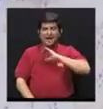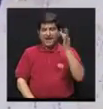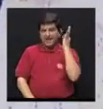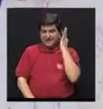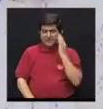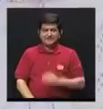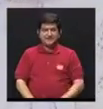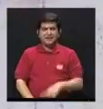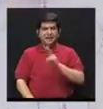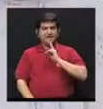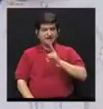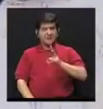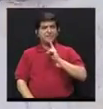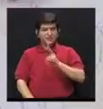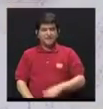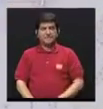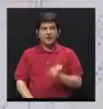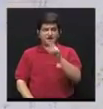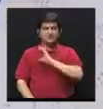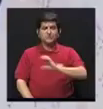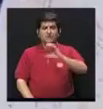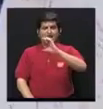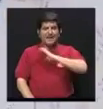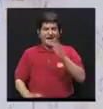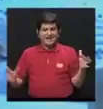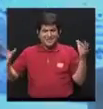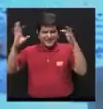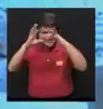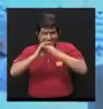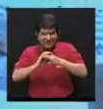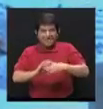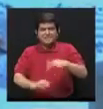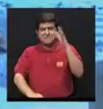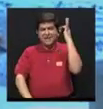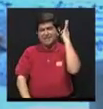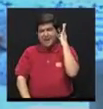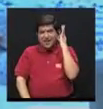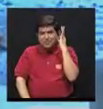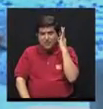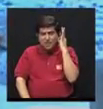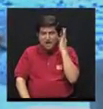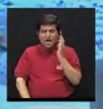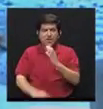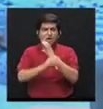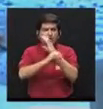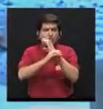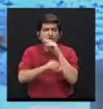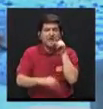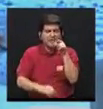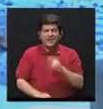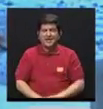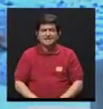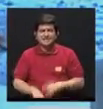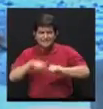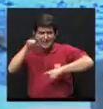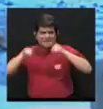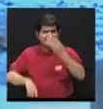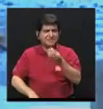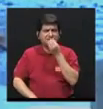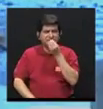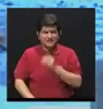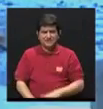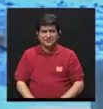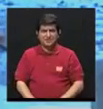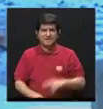definitivamente, digamos, un atributo sobre todo femenino. Quienes cuidan de la diversidad en la alimentación son